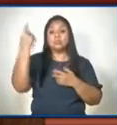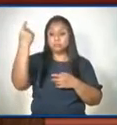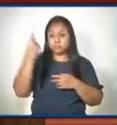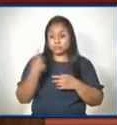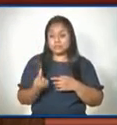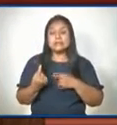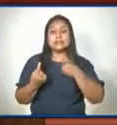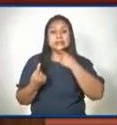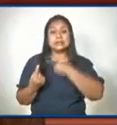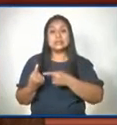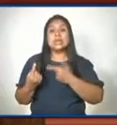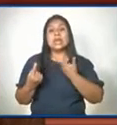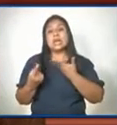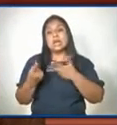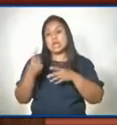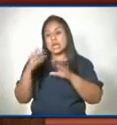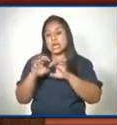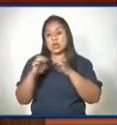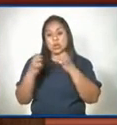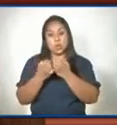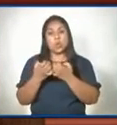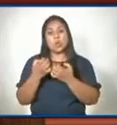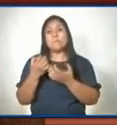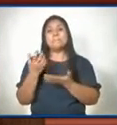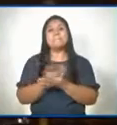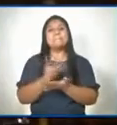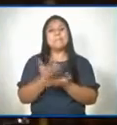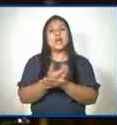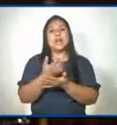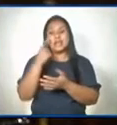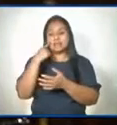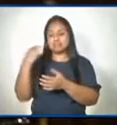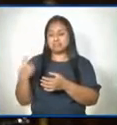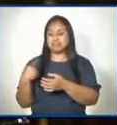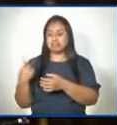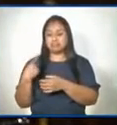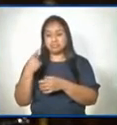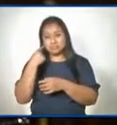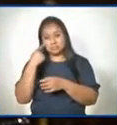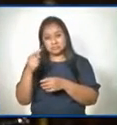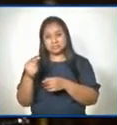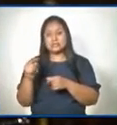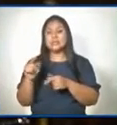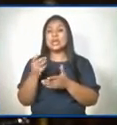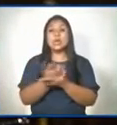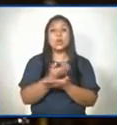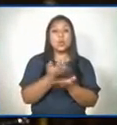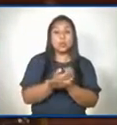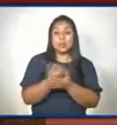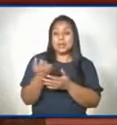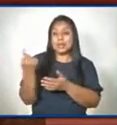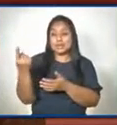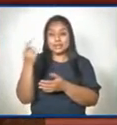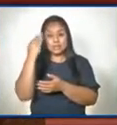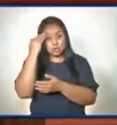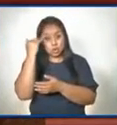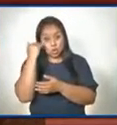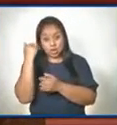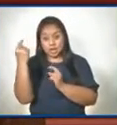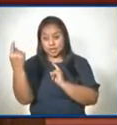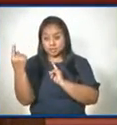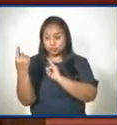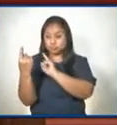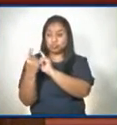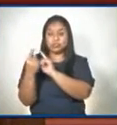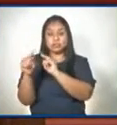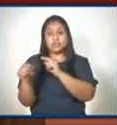de Economía, también nos acompaña para tener reuniones paralelas los empresarios, van los